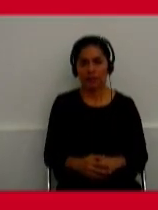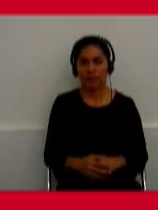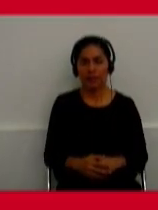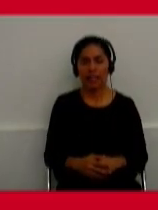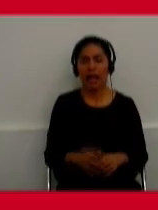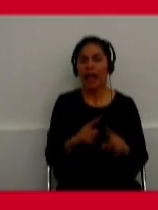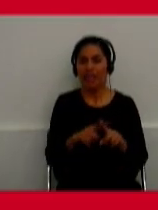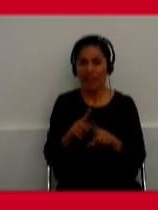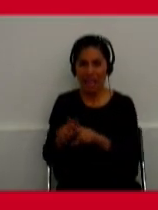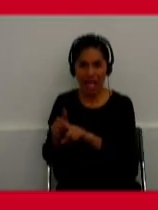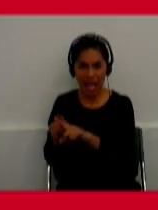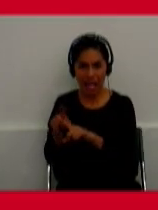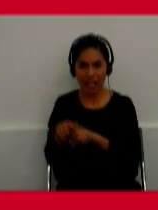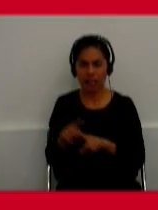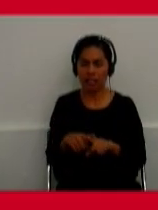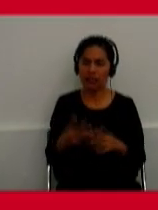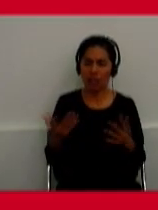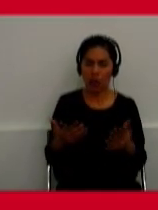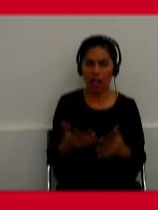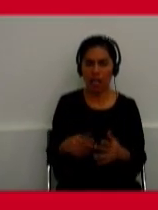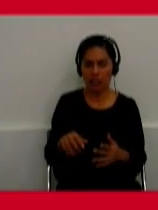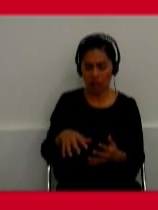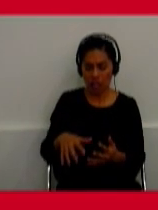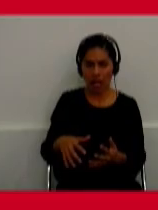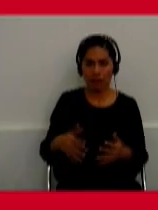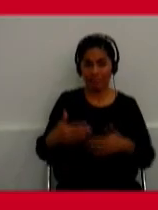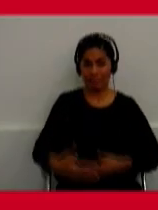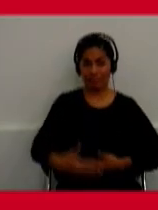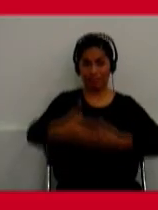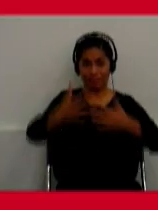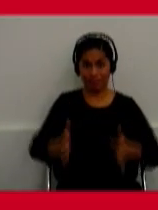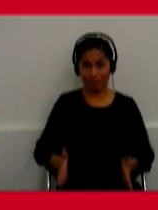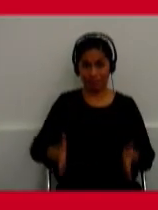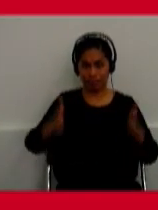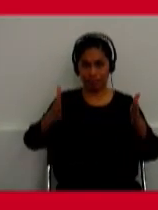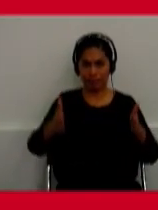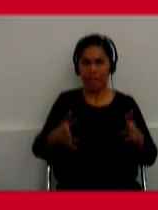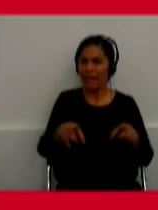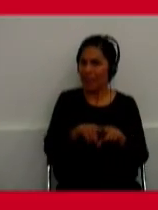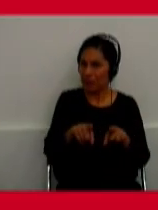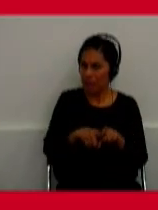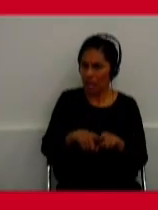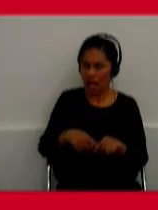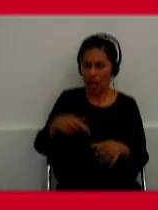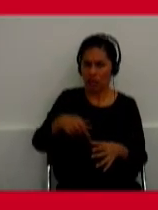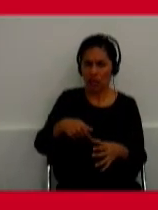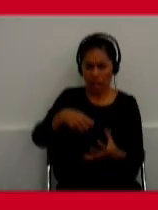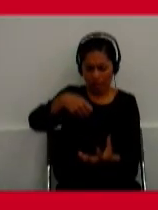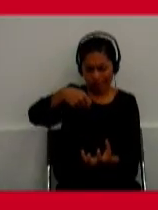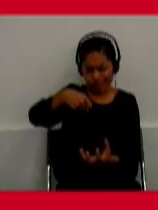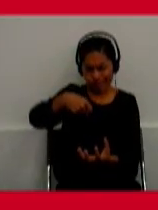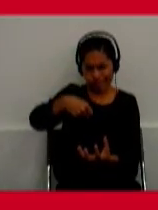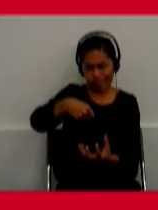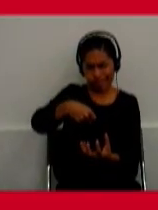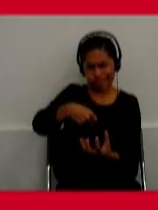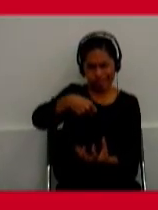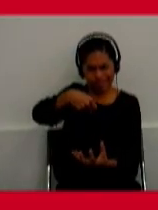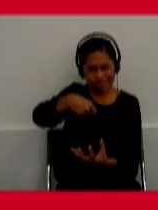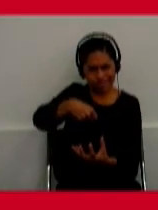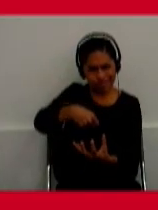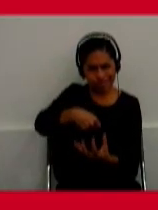variablemente en diferentes propiedades del relave. Además que el filtro prensa en los últimos 6